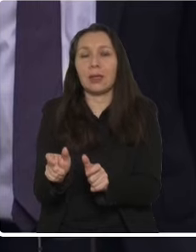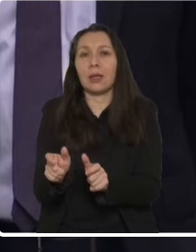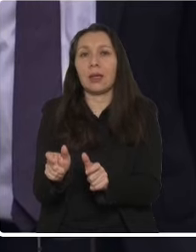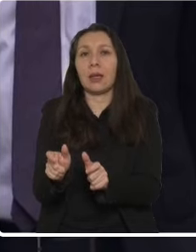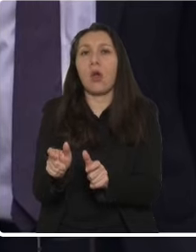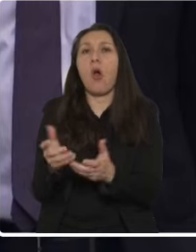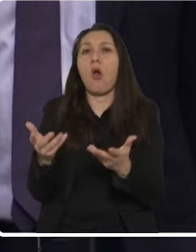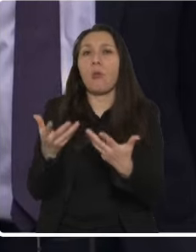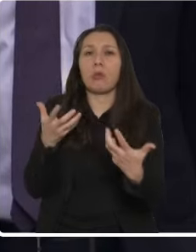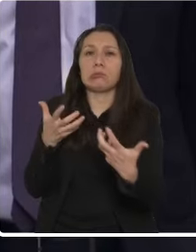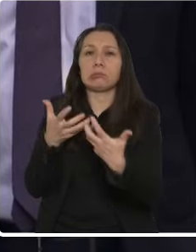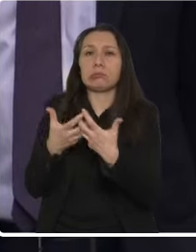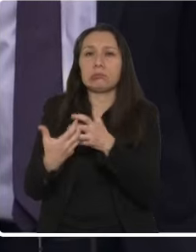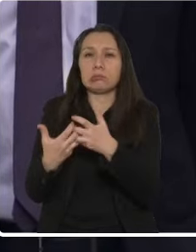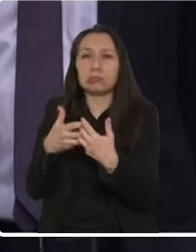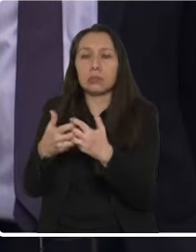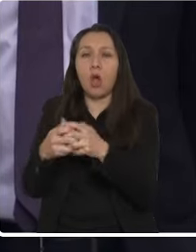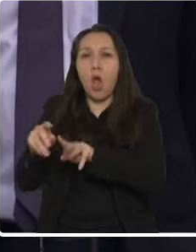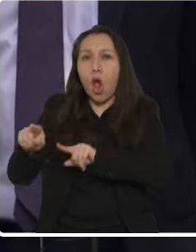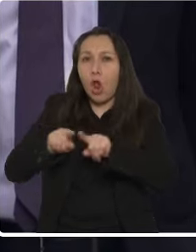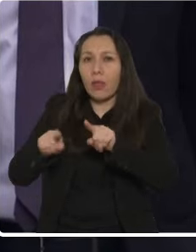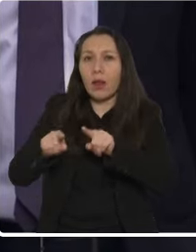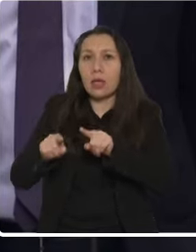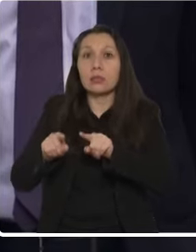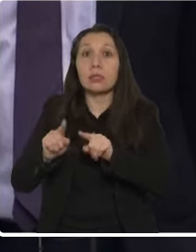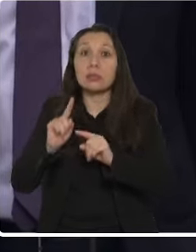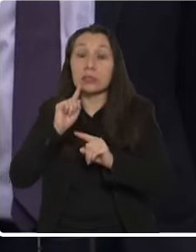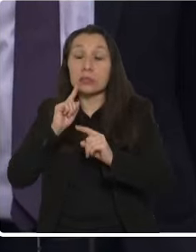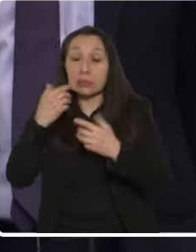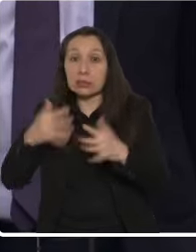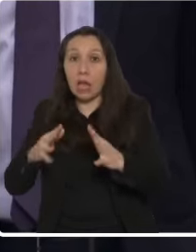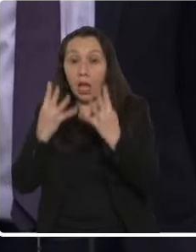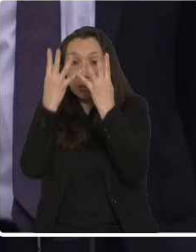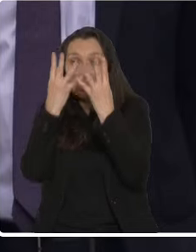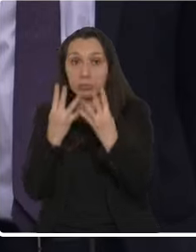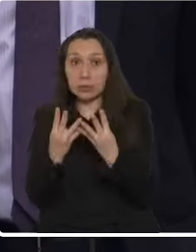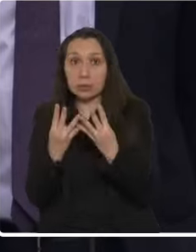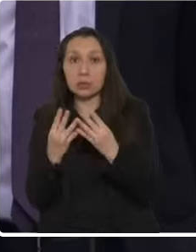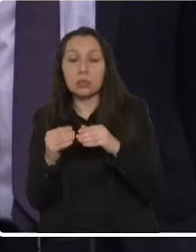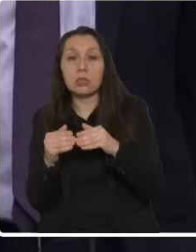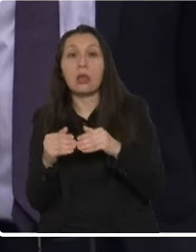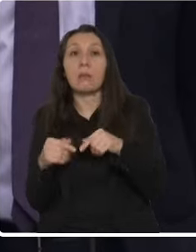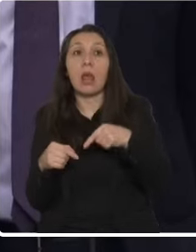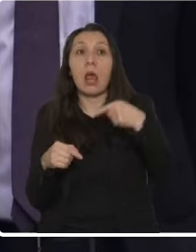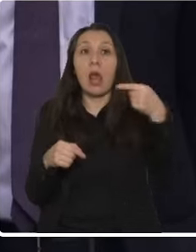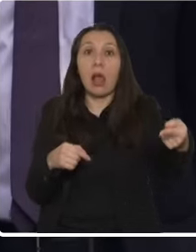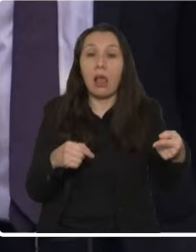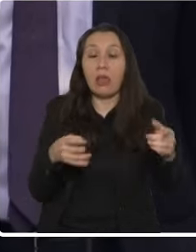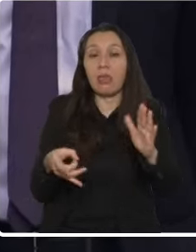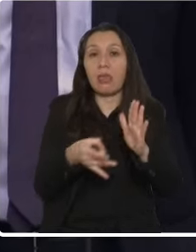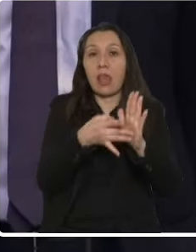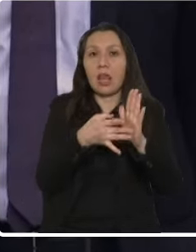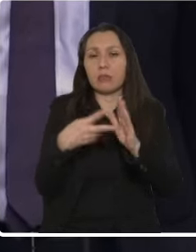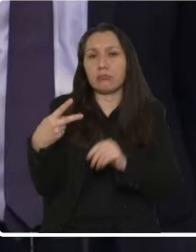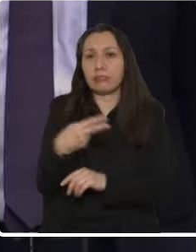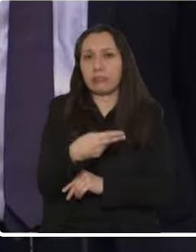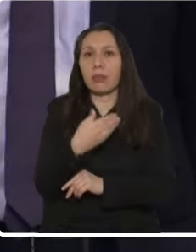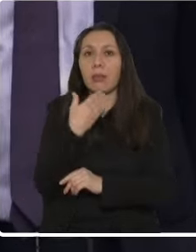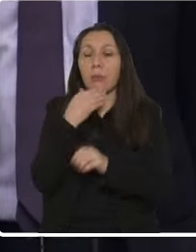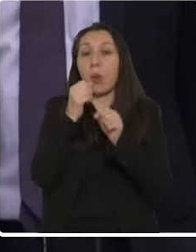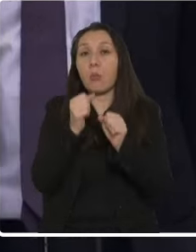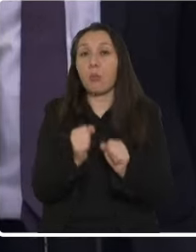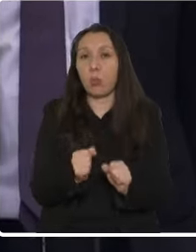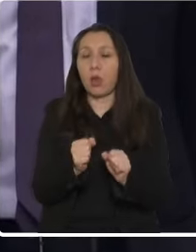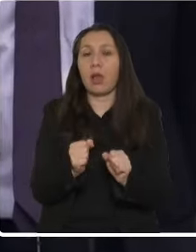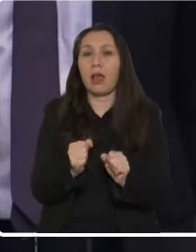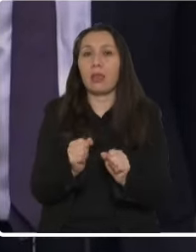la articulación o la coordinación de quienes están cumpliendo penas para la comisión de delitos, e inhibir también la posibilidad